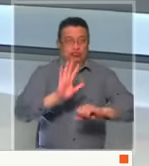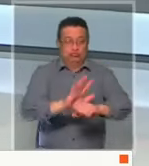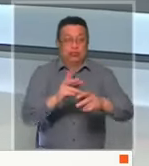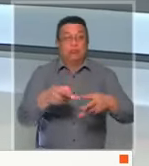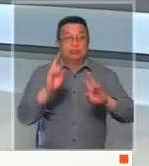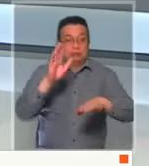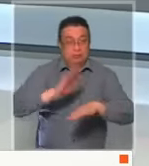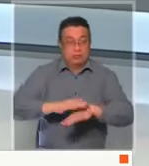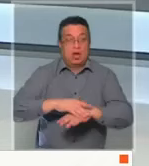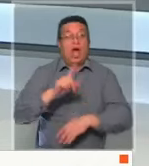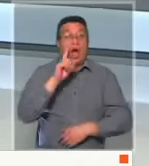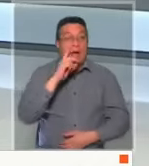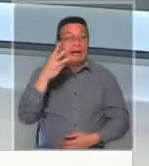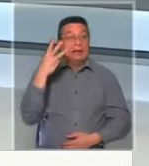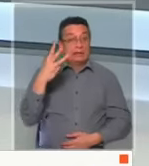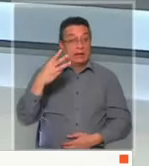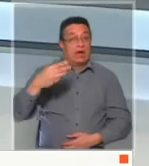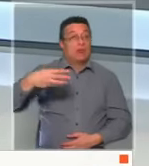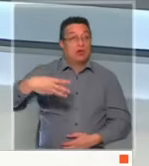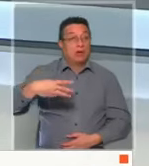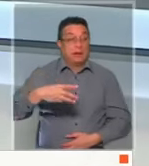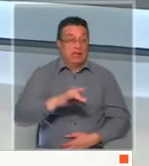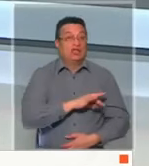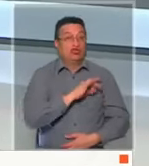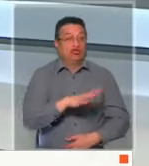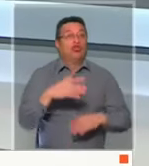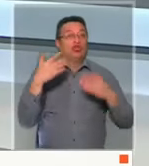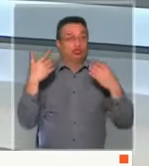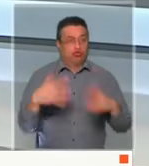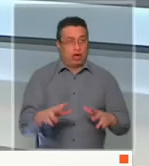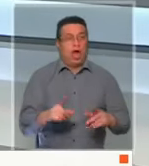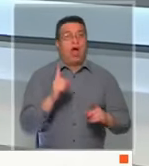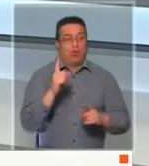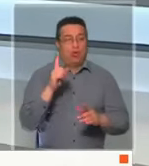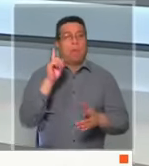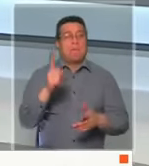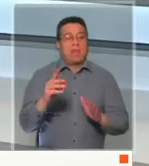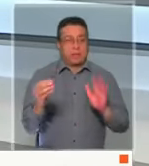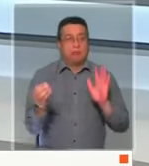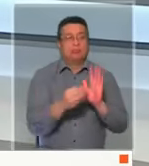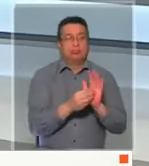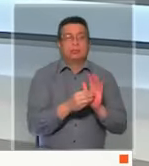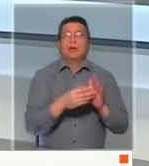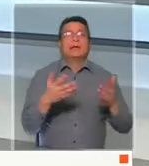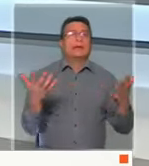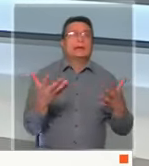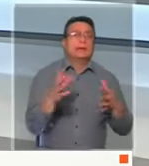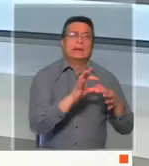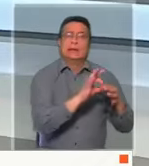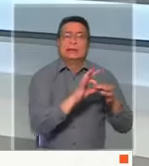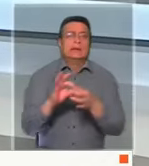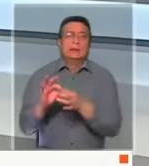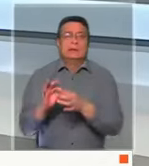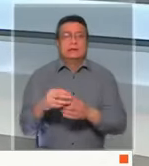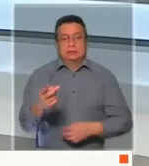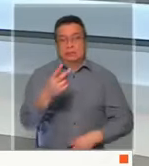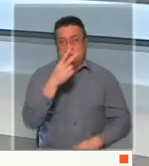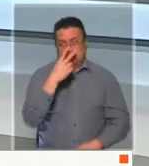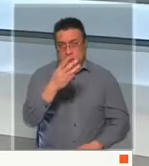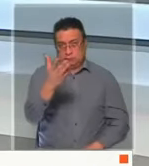hay tres municipalidades en el país que ya han implementado una ordenanza. ¿En qué consiste? Lo vemos en la siguiente